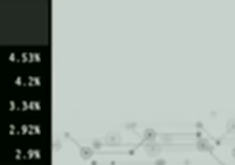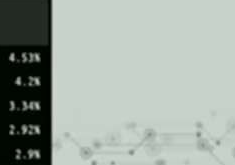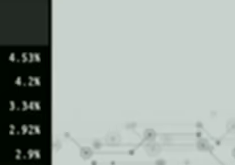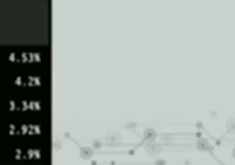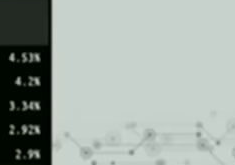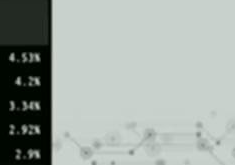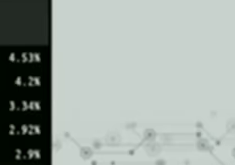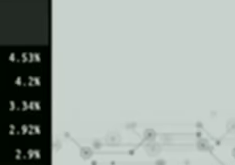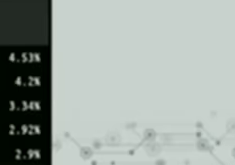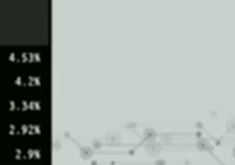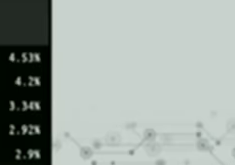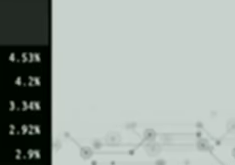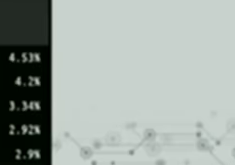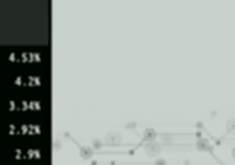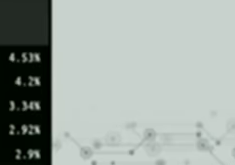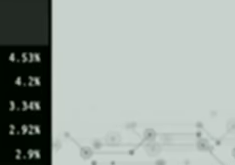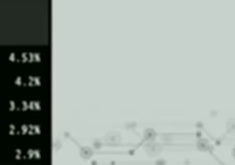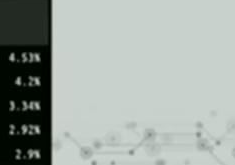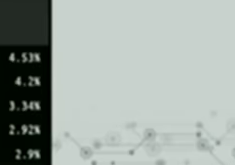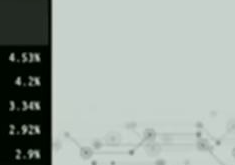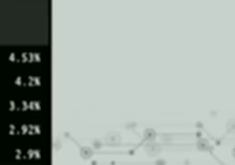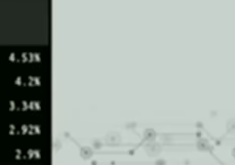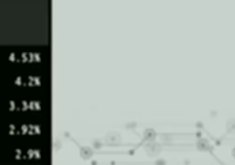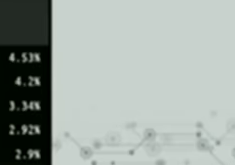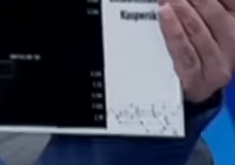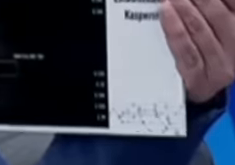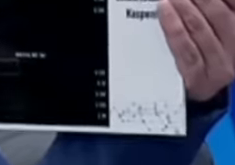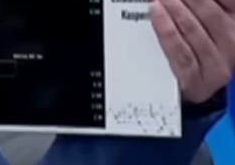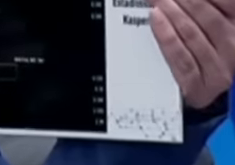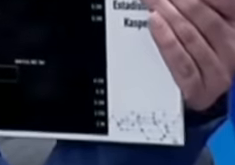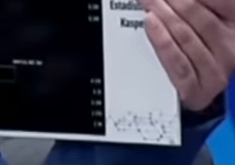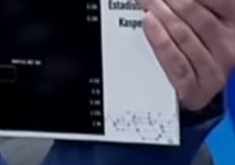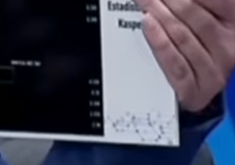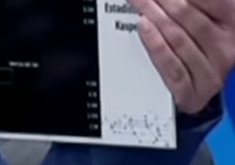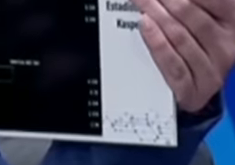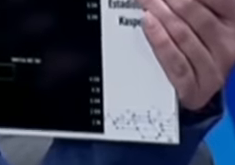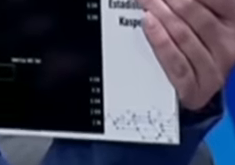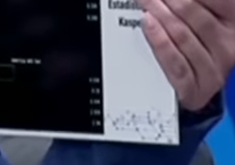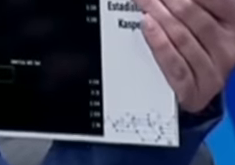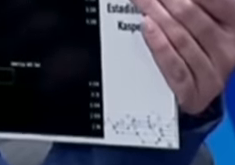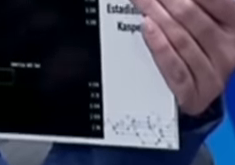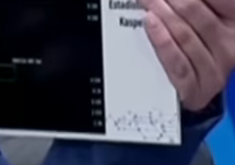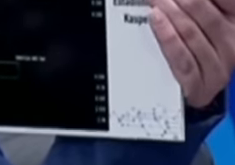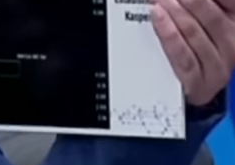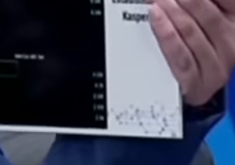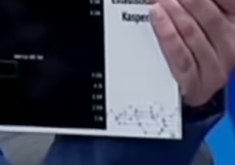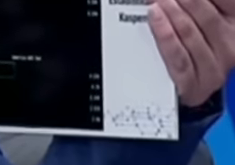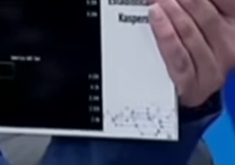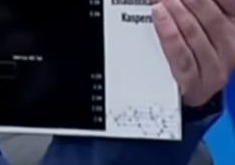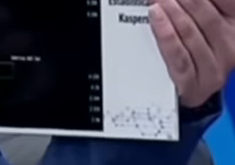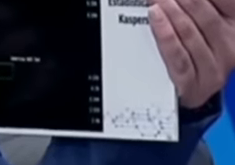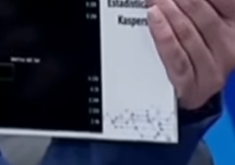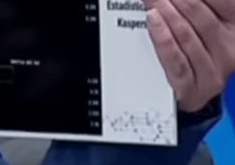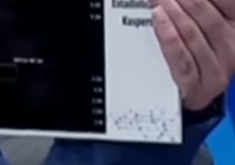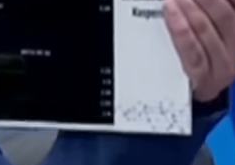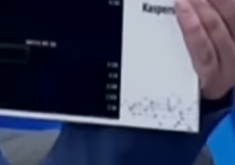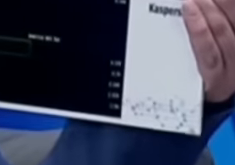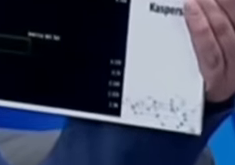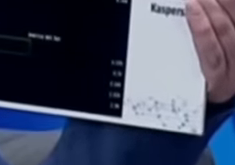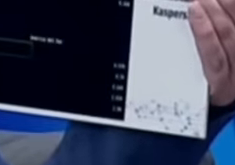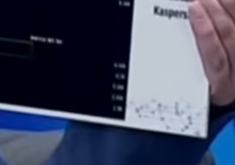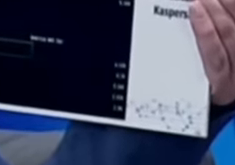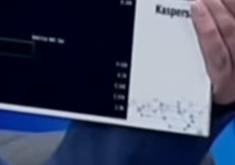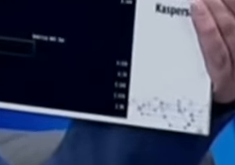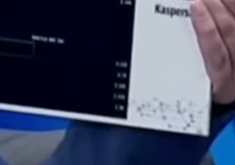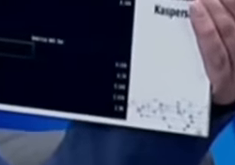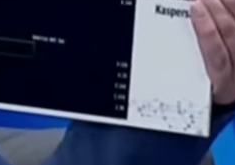Que reportaba que Venezuela era el estado más atacado la primera semana de agosto y la última semana de julio, el país